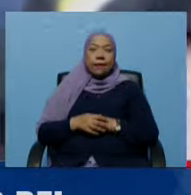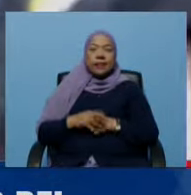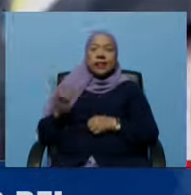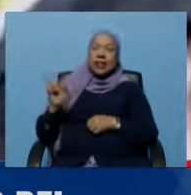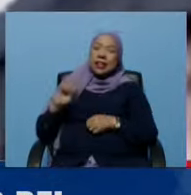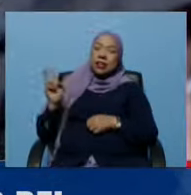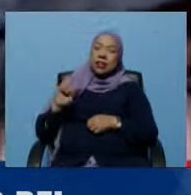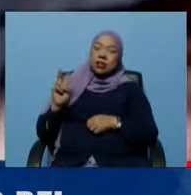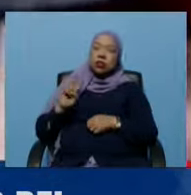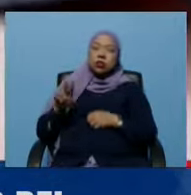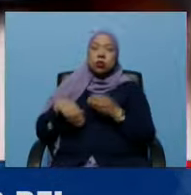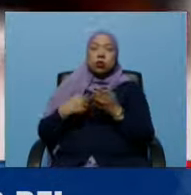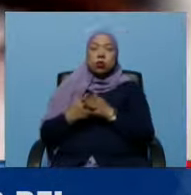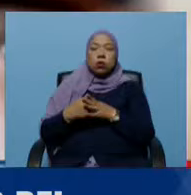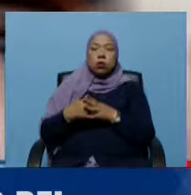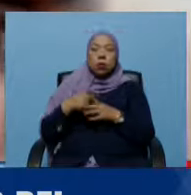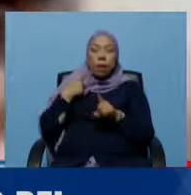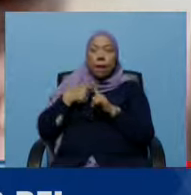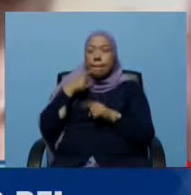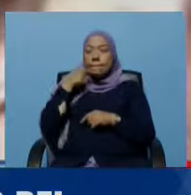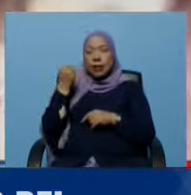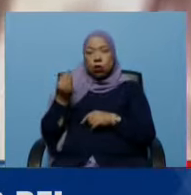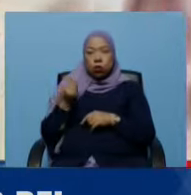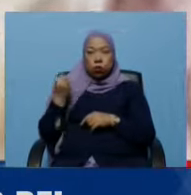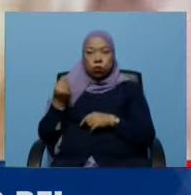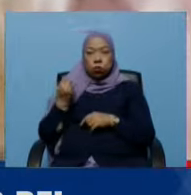Venezuela pueda llevar al máximo nivel